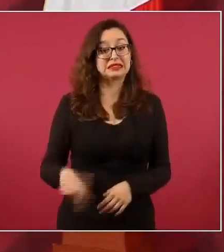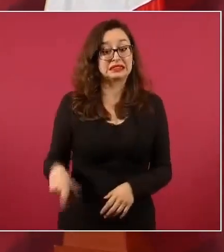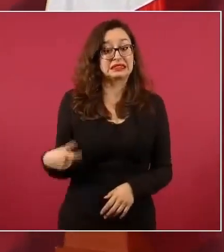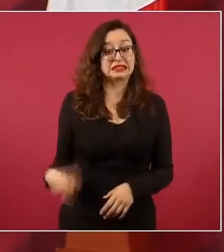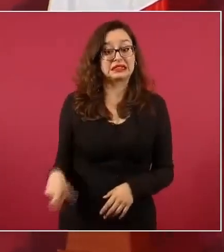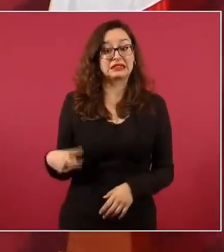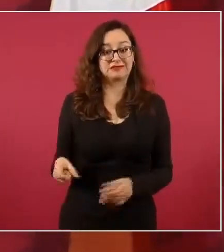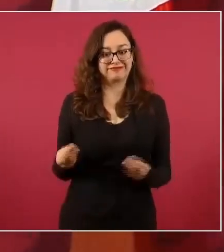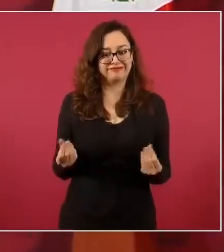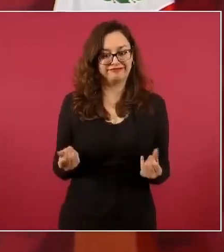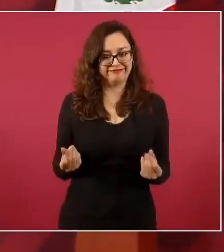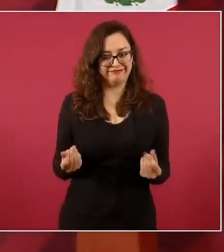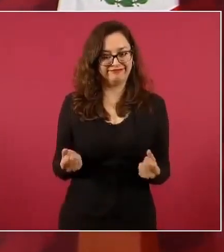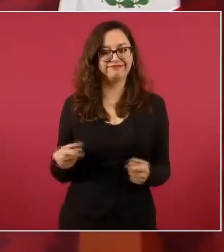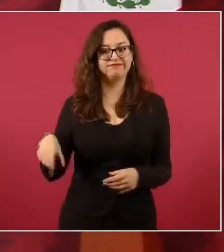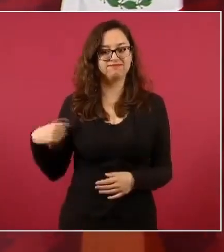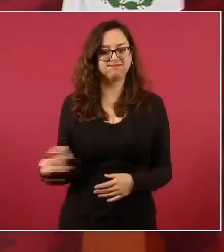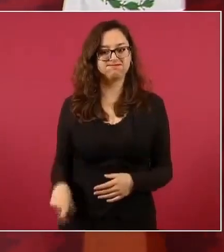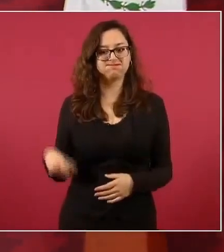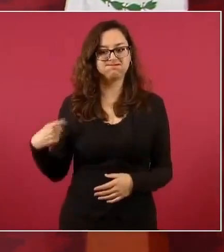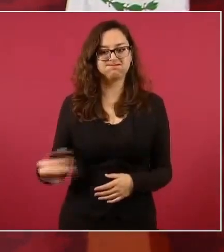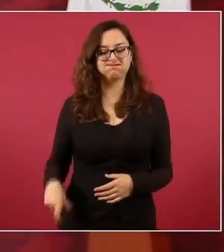bastantes billullos.